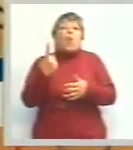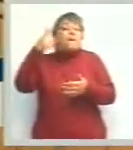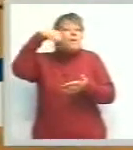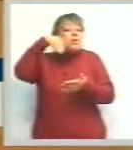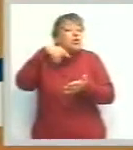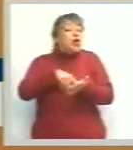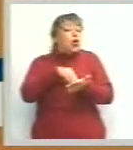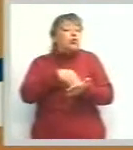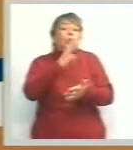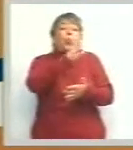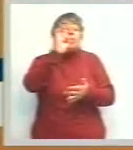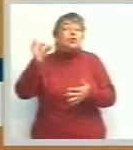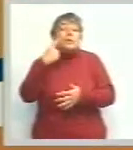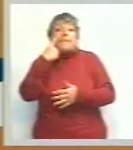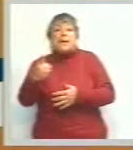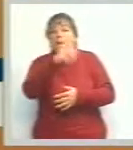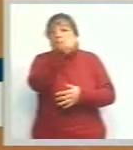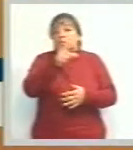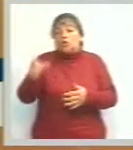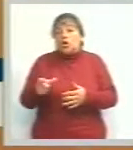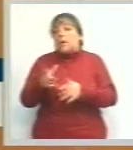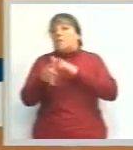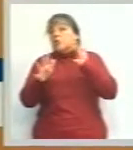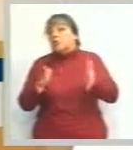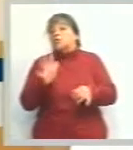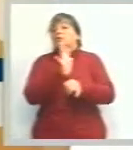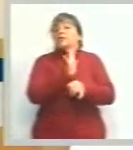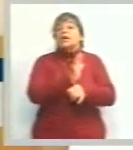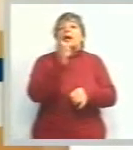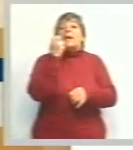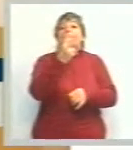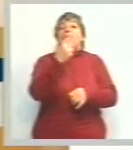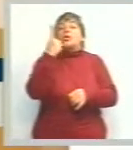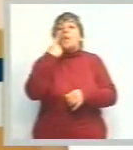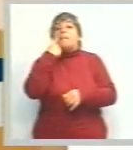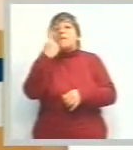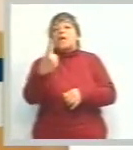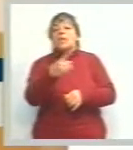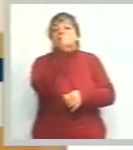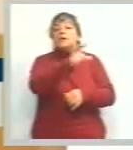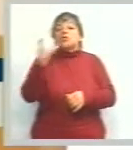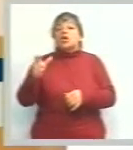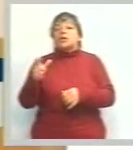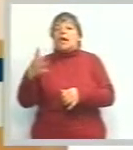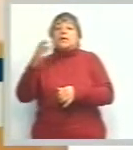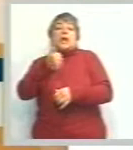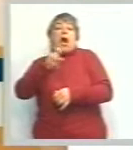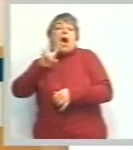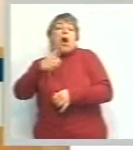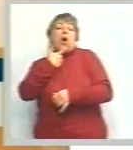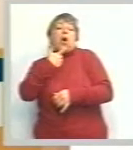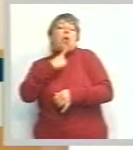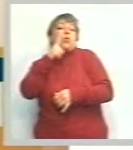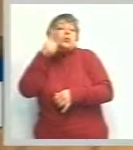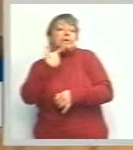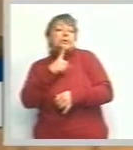Y si usamos eso, nos está diciendo que tenemos 21.000 personas dentro del espectro autista. Otra de las dificultades que